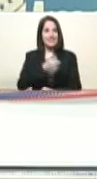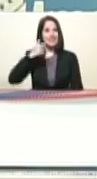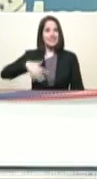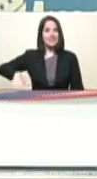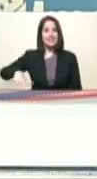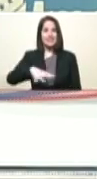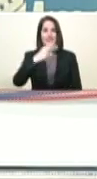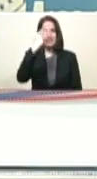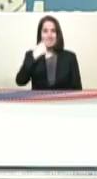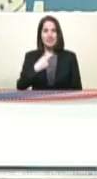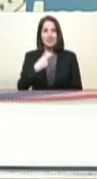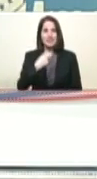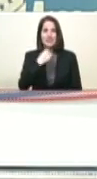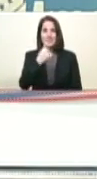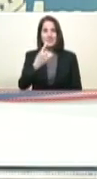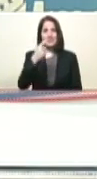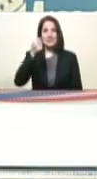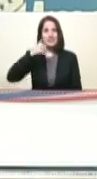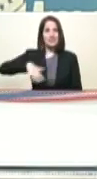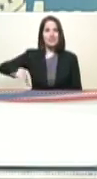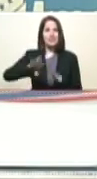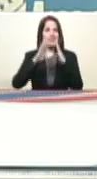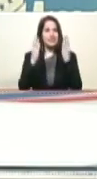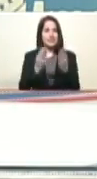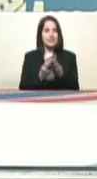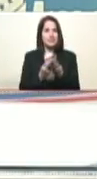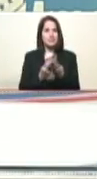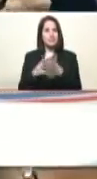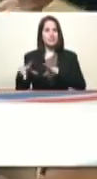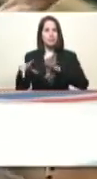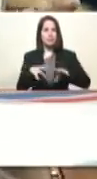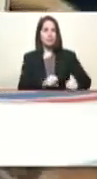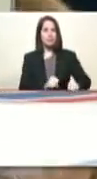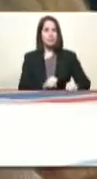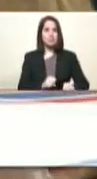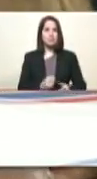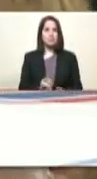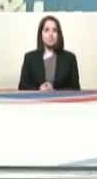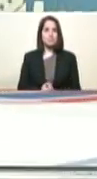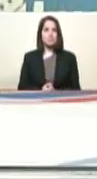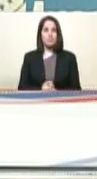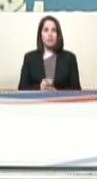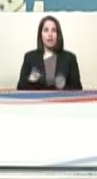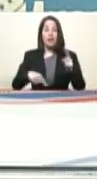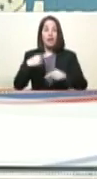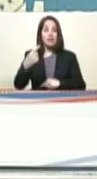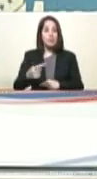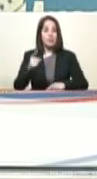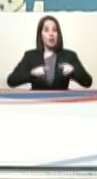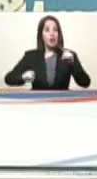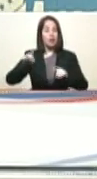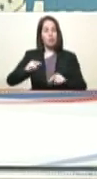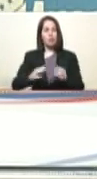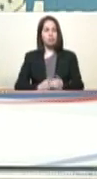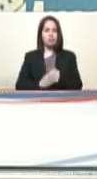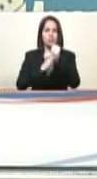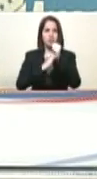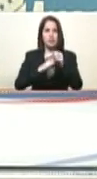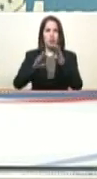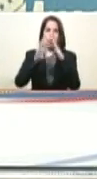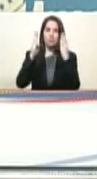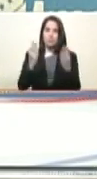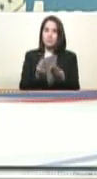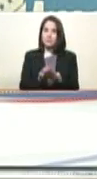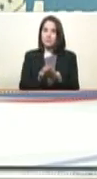primero que lo dijo en el mundo, el empoderamiento. Después algunos de estos líderes mundiales de Occidente se agarraron